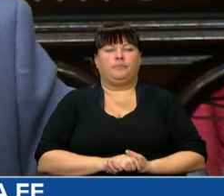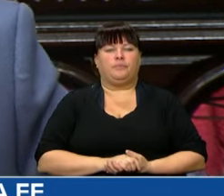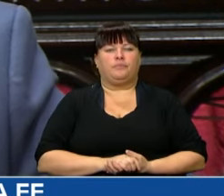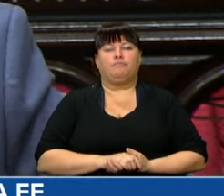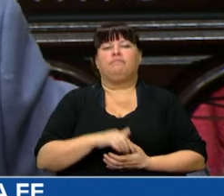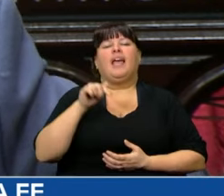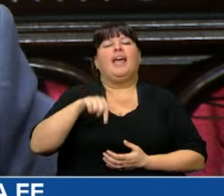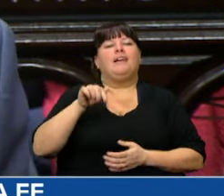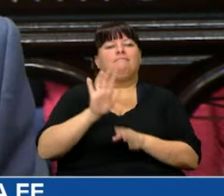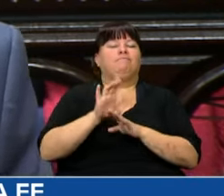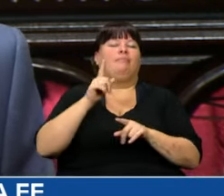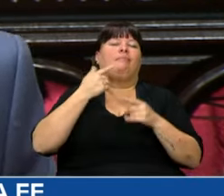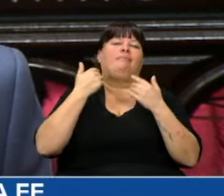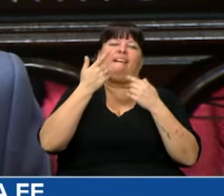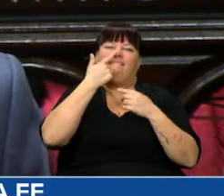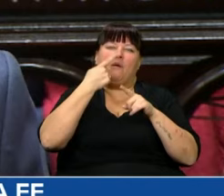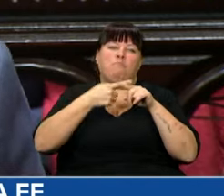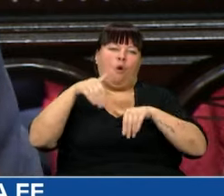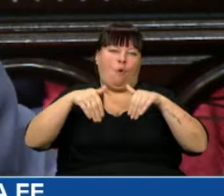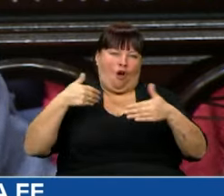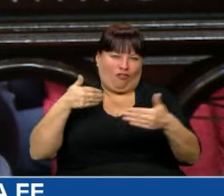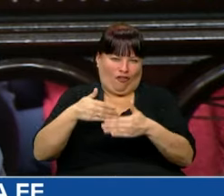que esto es electoralista, Presidenta.